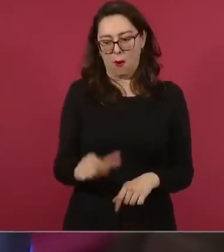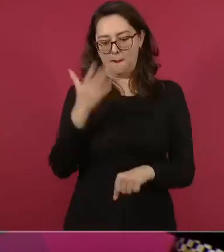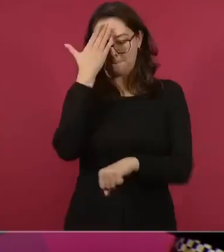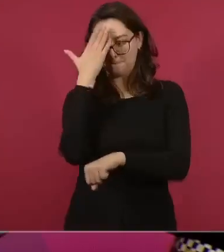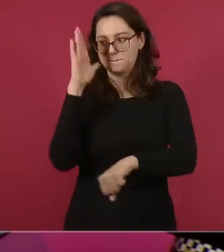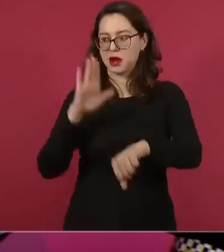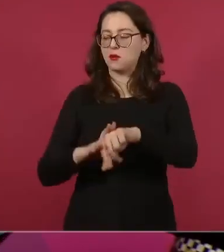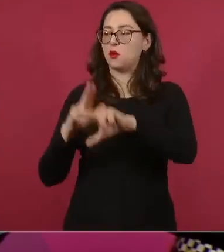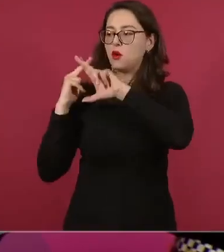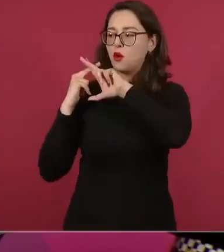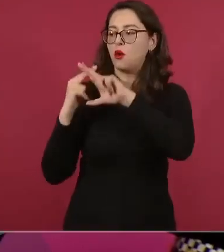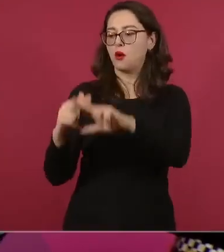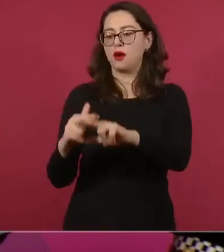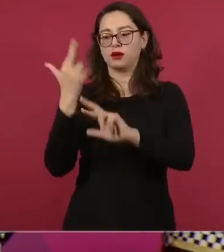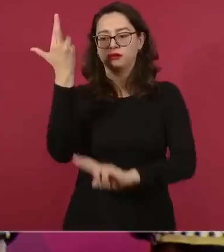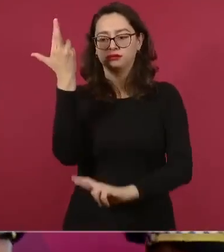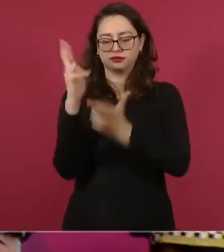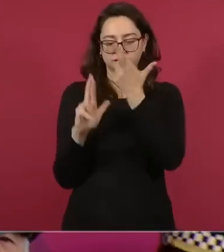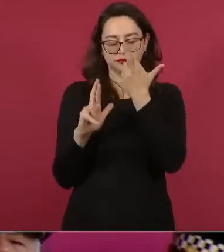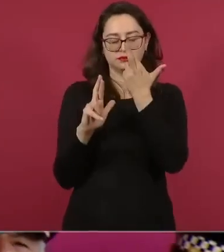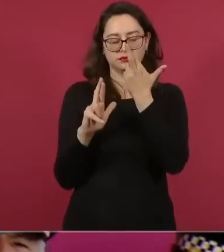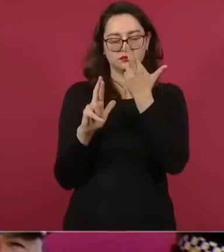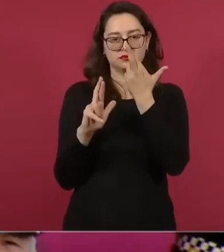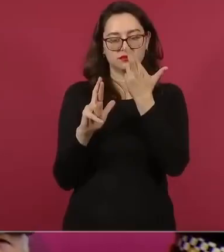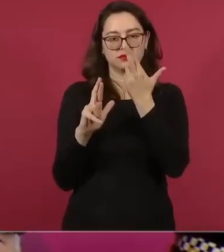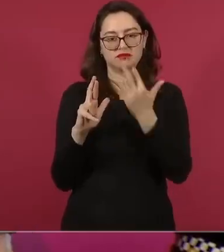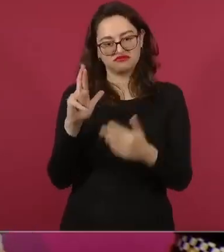aniversario más de la Revolución de 1910,